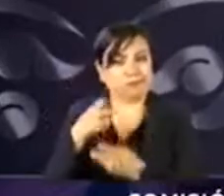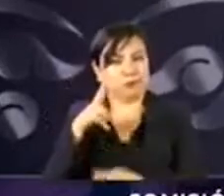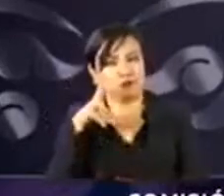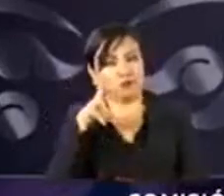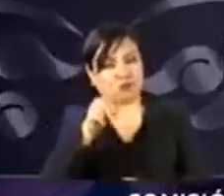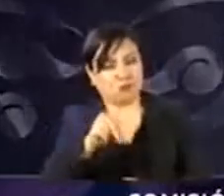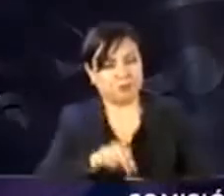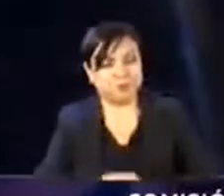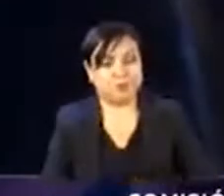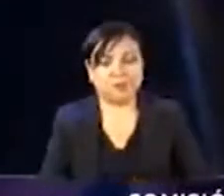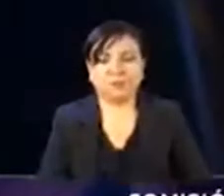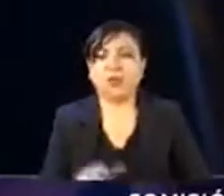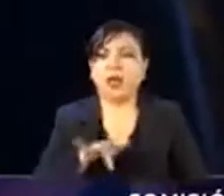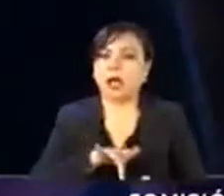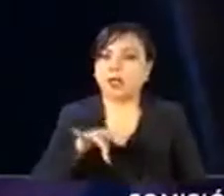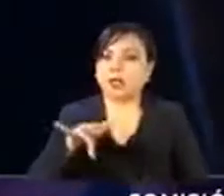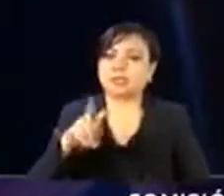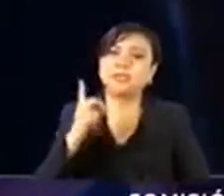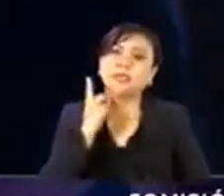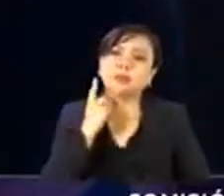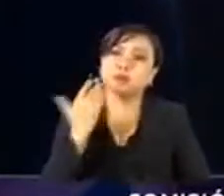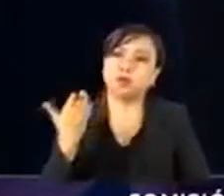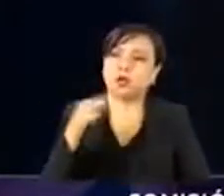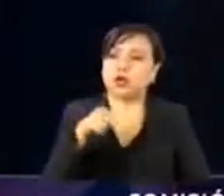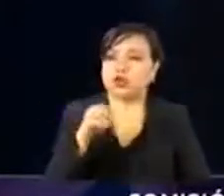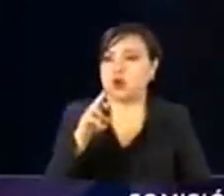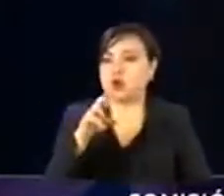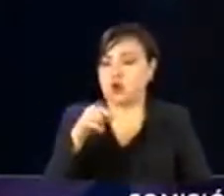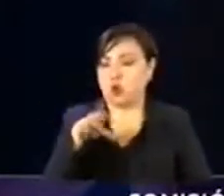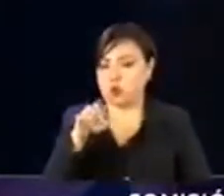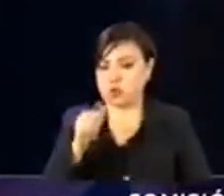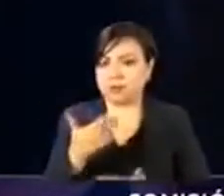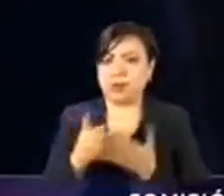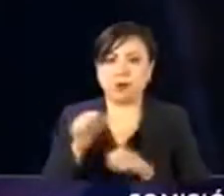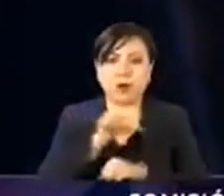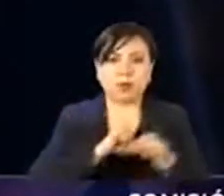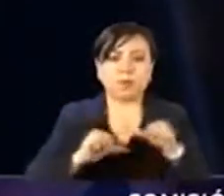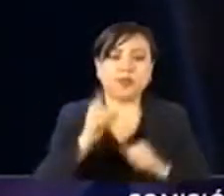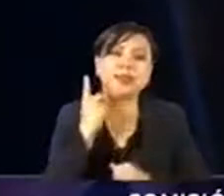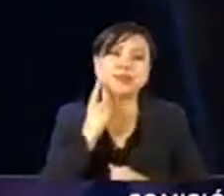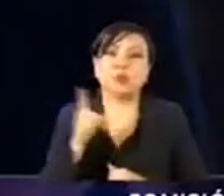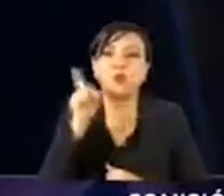Gracias, diputado Fernández Noroña. Tiene la palabra por un minuto